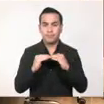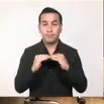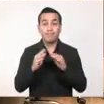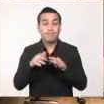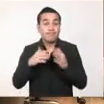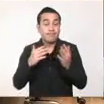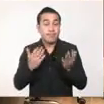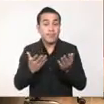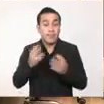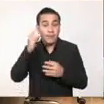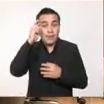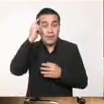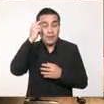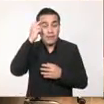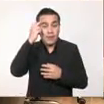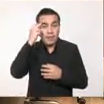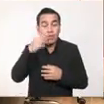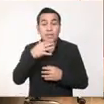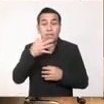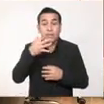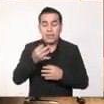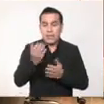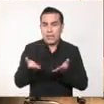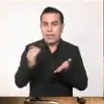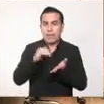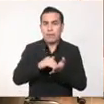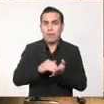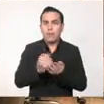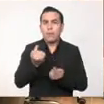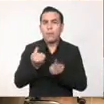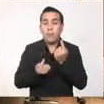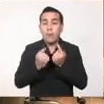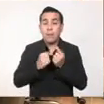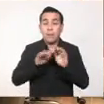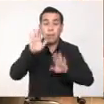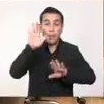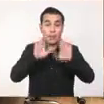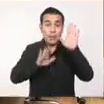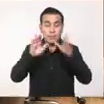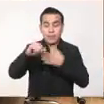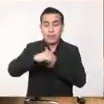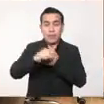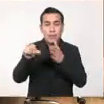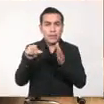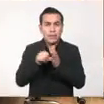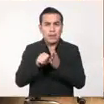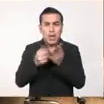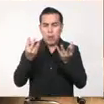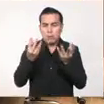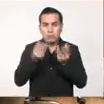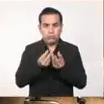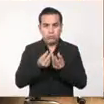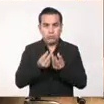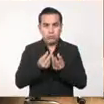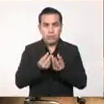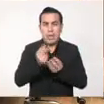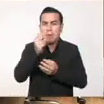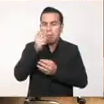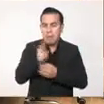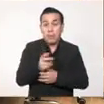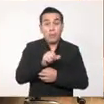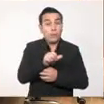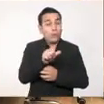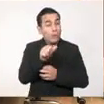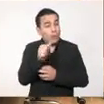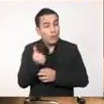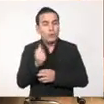Y pues la usanza en El Salvador, y de hecho así fue de nuevo, es que la participación en las elecciones legislativas es menor, como pasa en la mayoría de países.